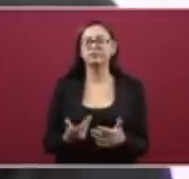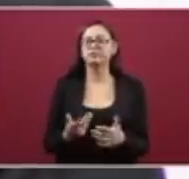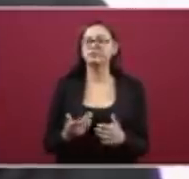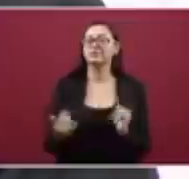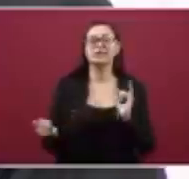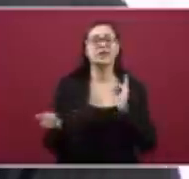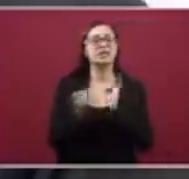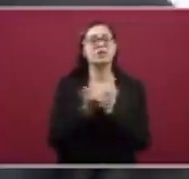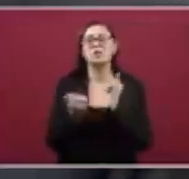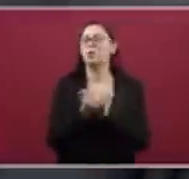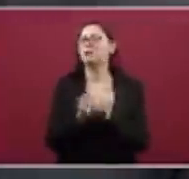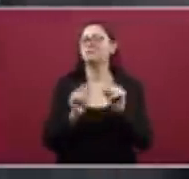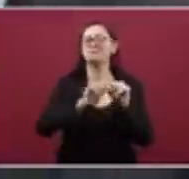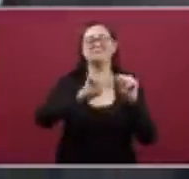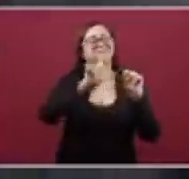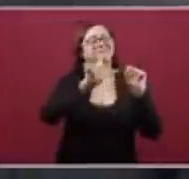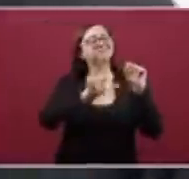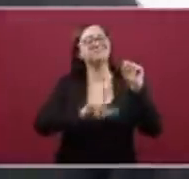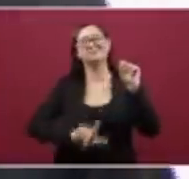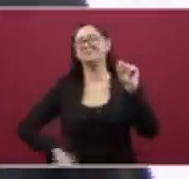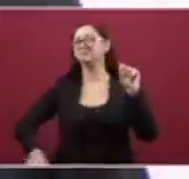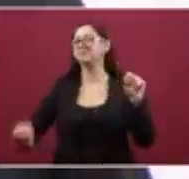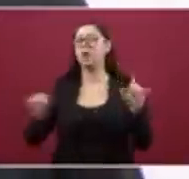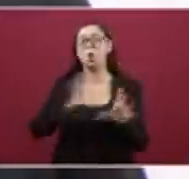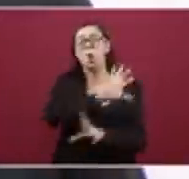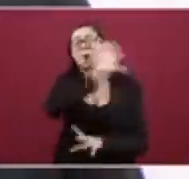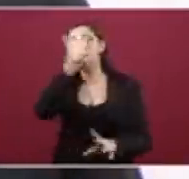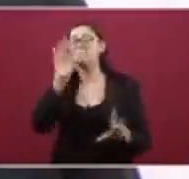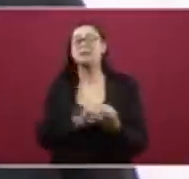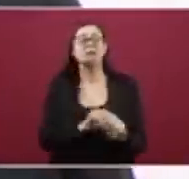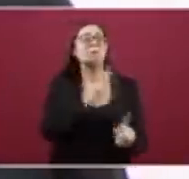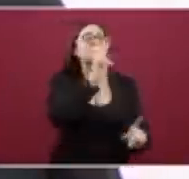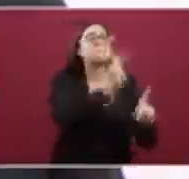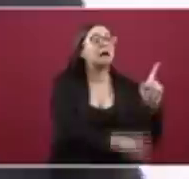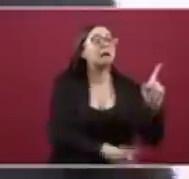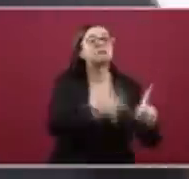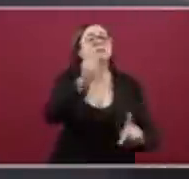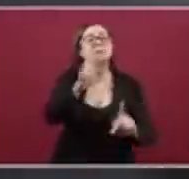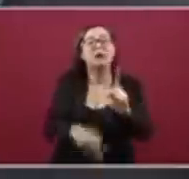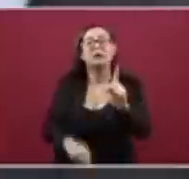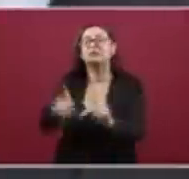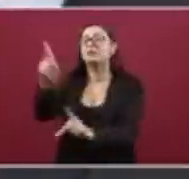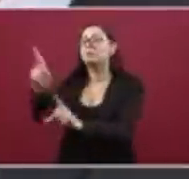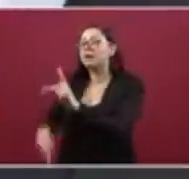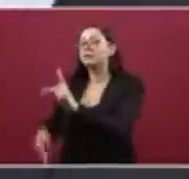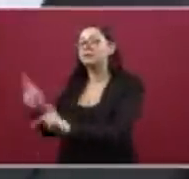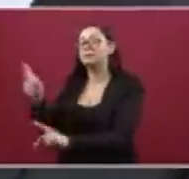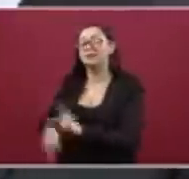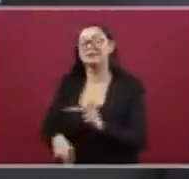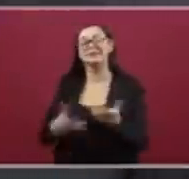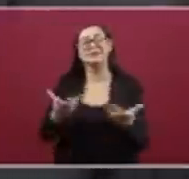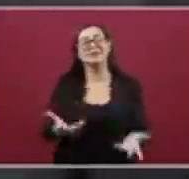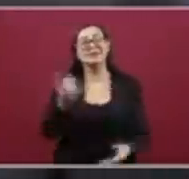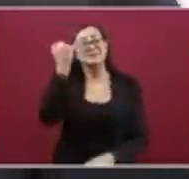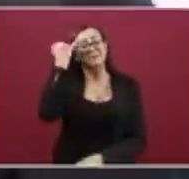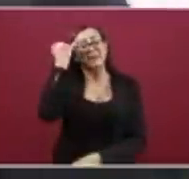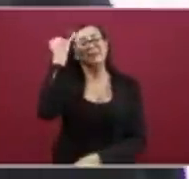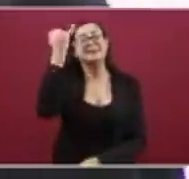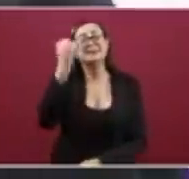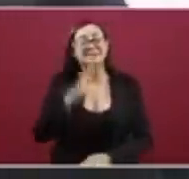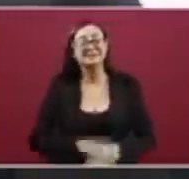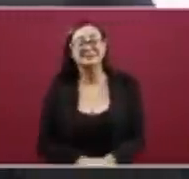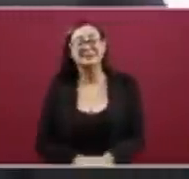para todas las obras en proceso imagínense hay 70 hospitales